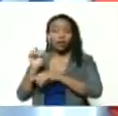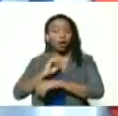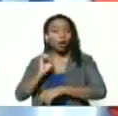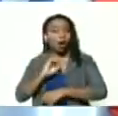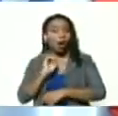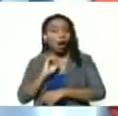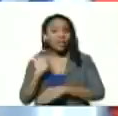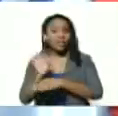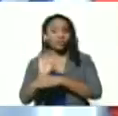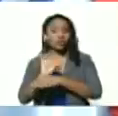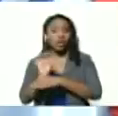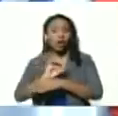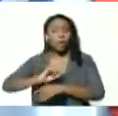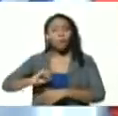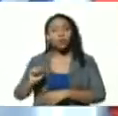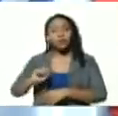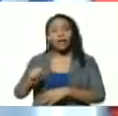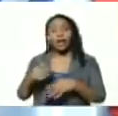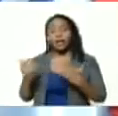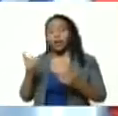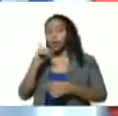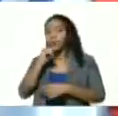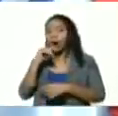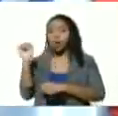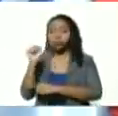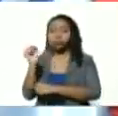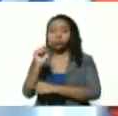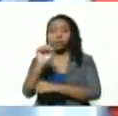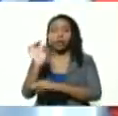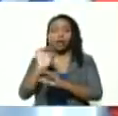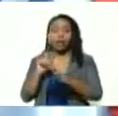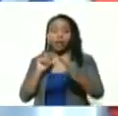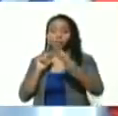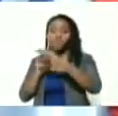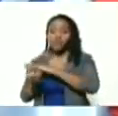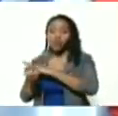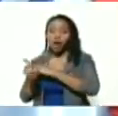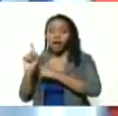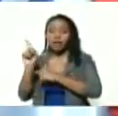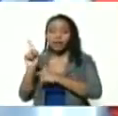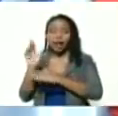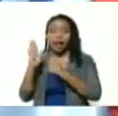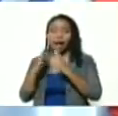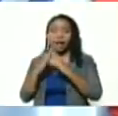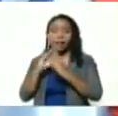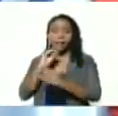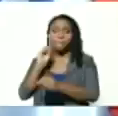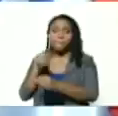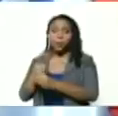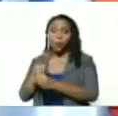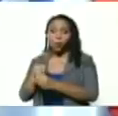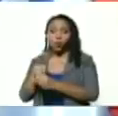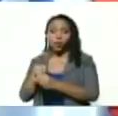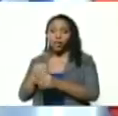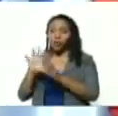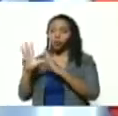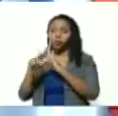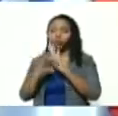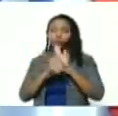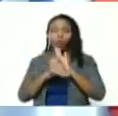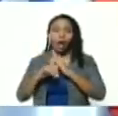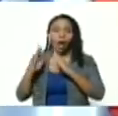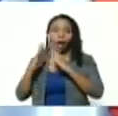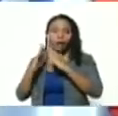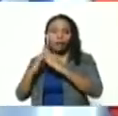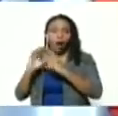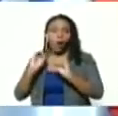el de funcionarios policiales que sin orden de allanamiento ingresan a una vivienda y saquean el hogar o un comercio, una